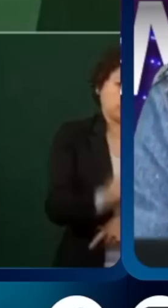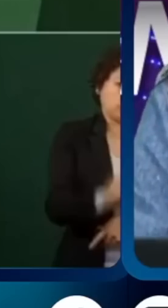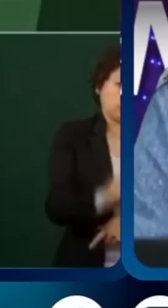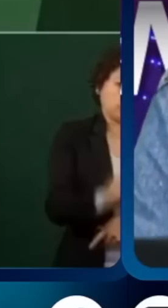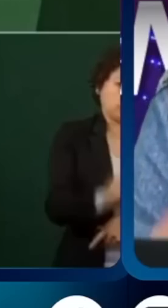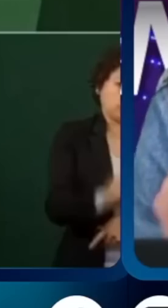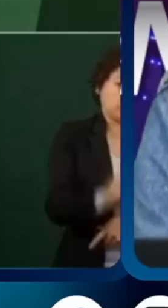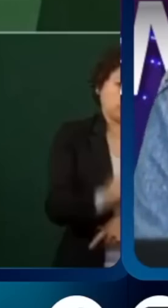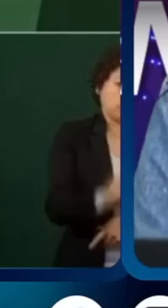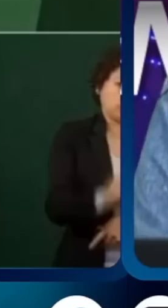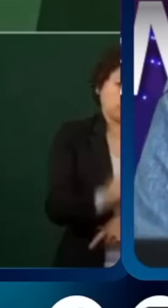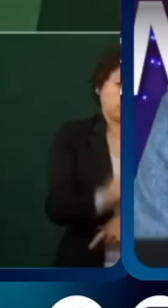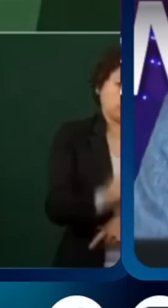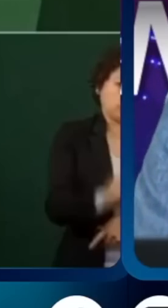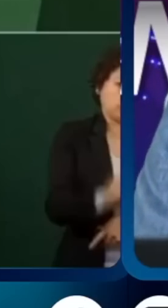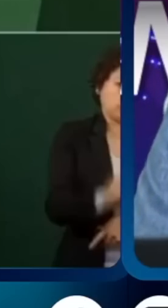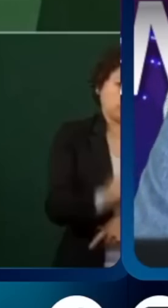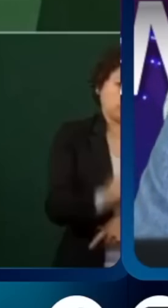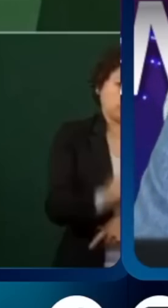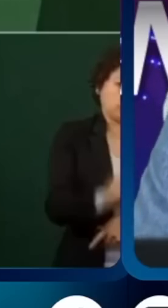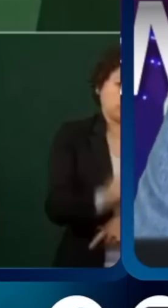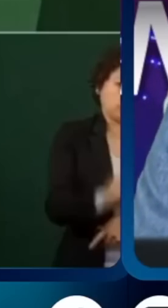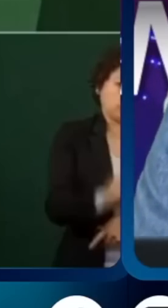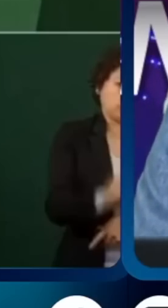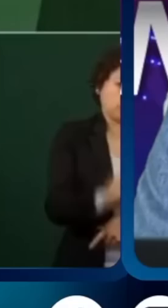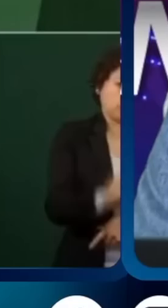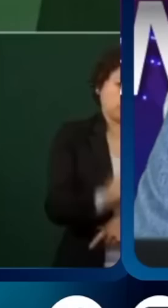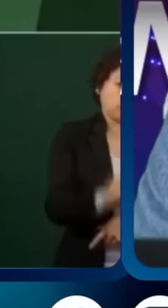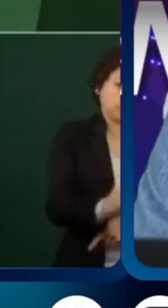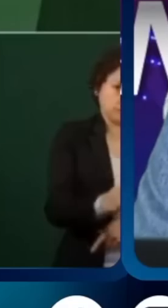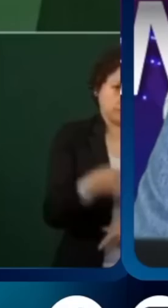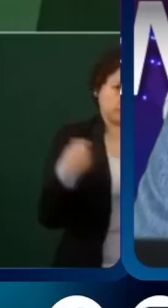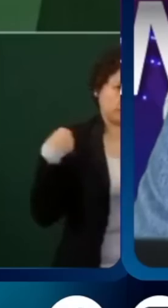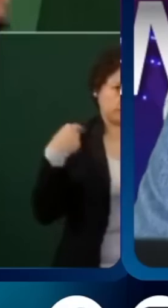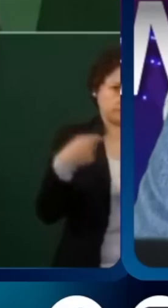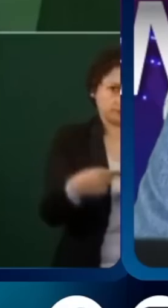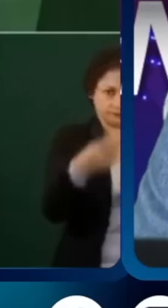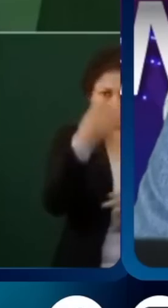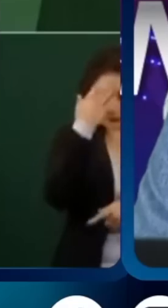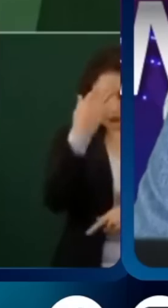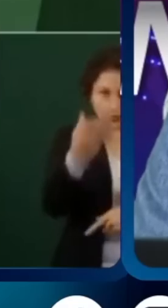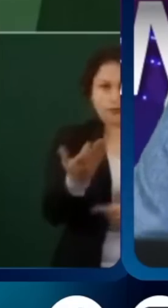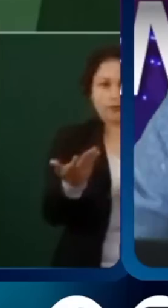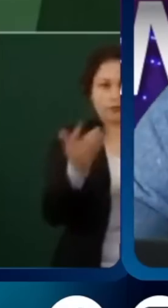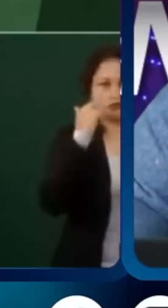quienes pagaron para levantar a Ciro y dice así. Y estamos